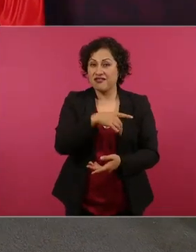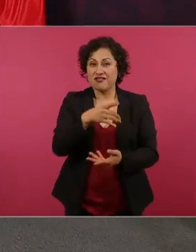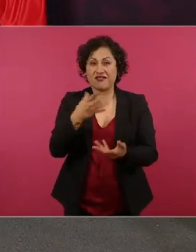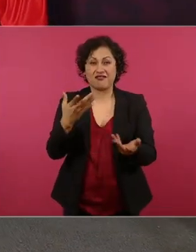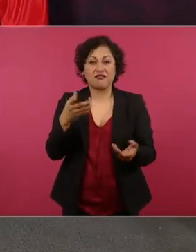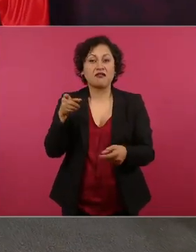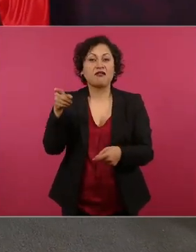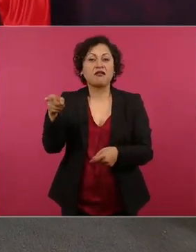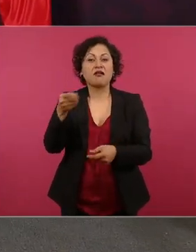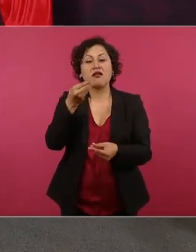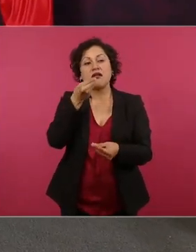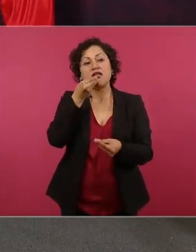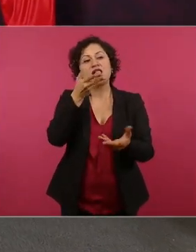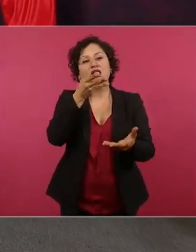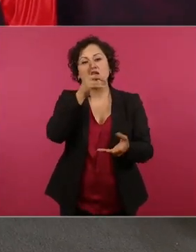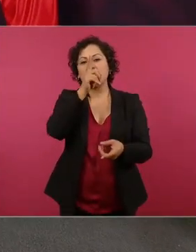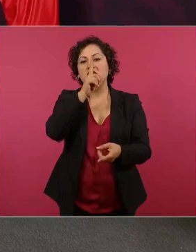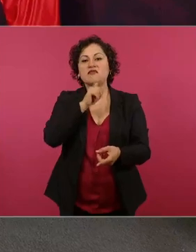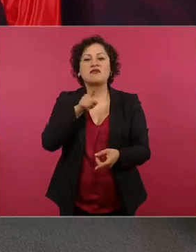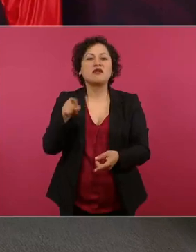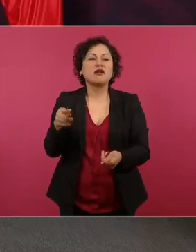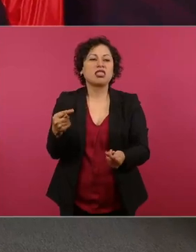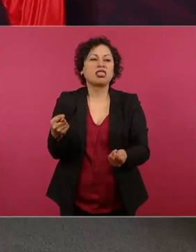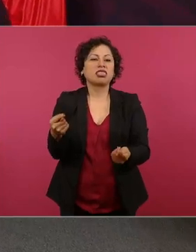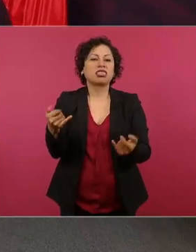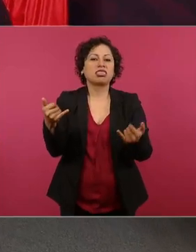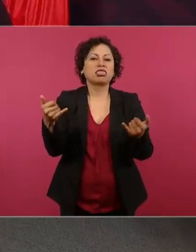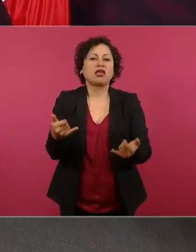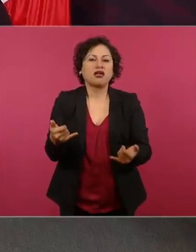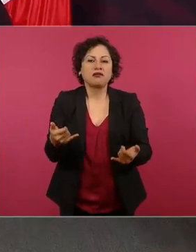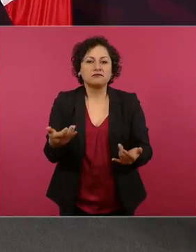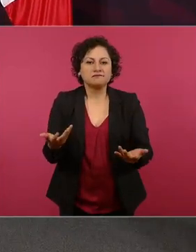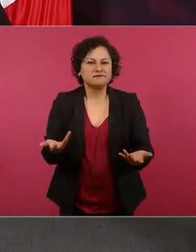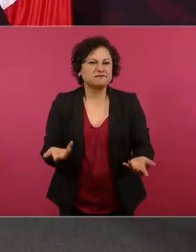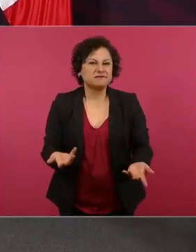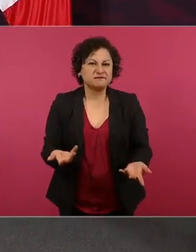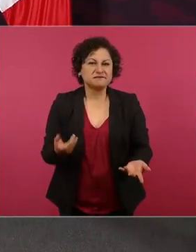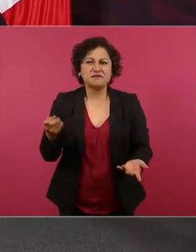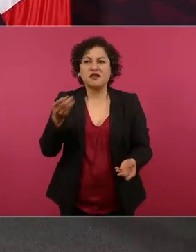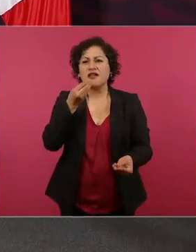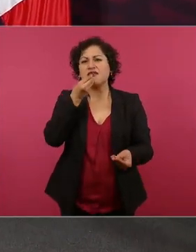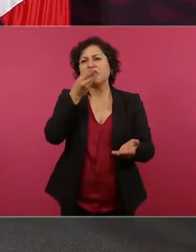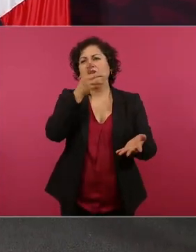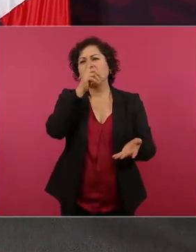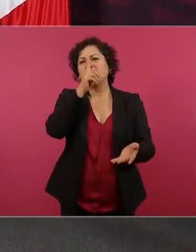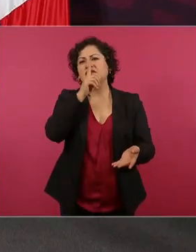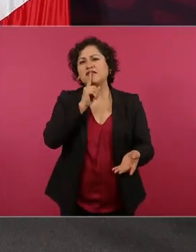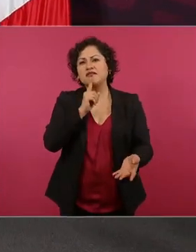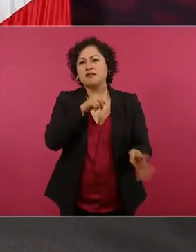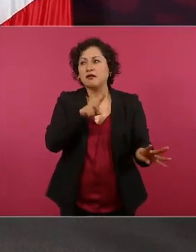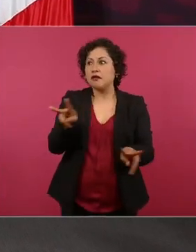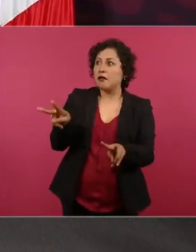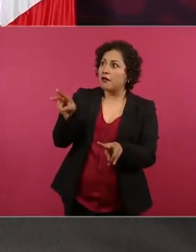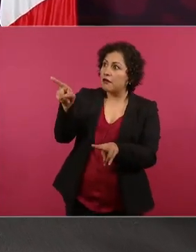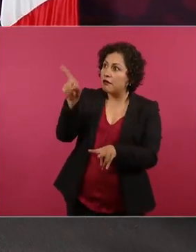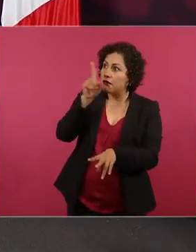que mienten como respiran y que no pasa nada.